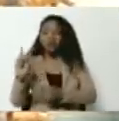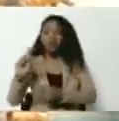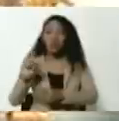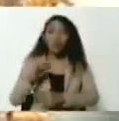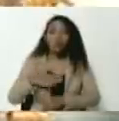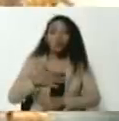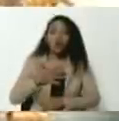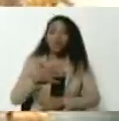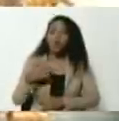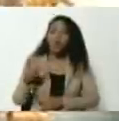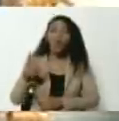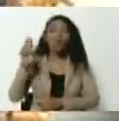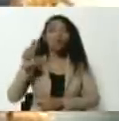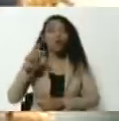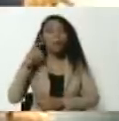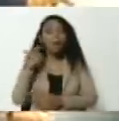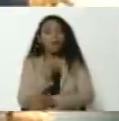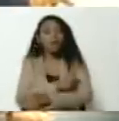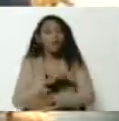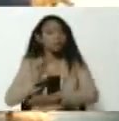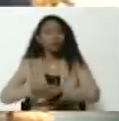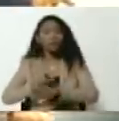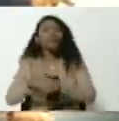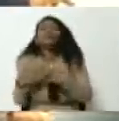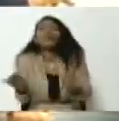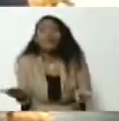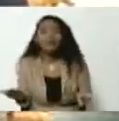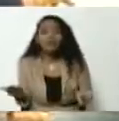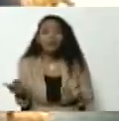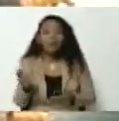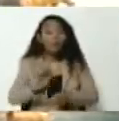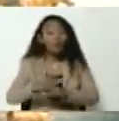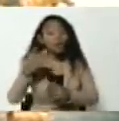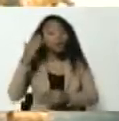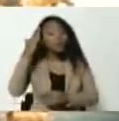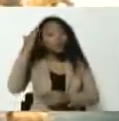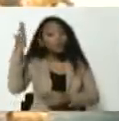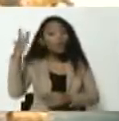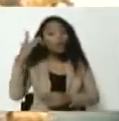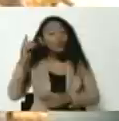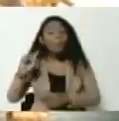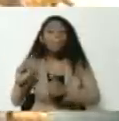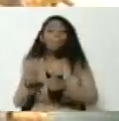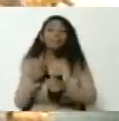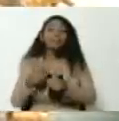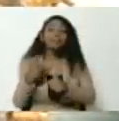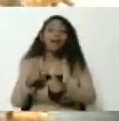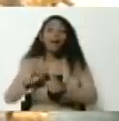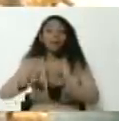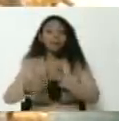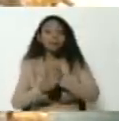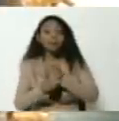ser utilizado por las vacunas. ¿Por qué? Porque el sueño principal de Guaidó, como rico MacPato,